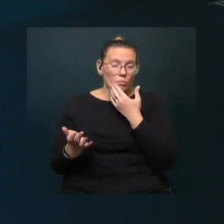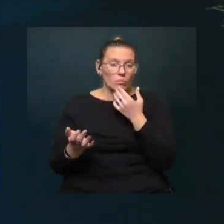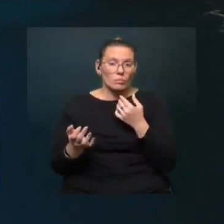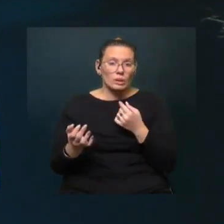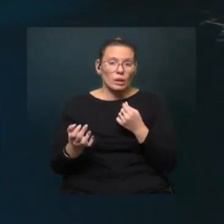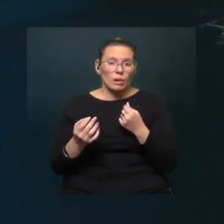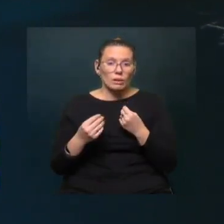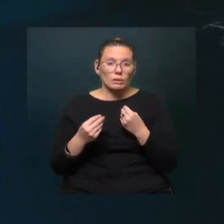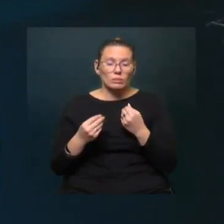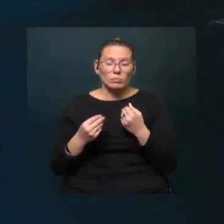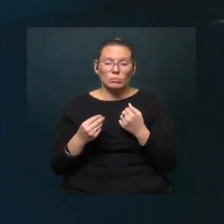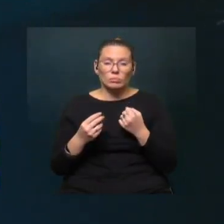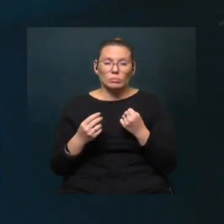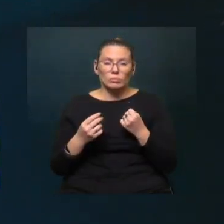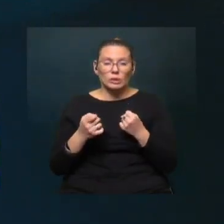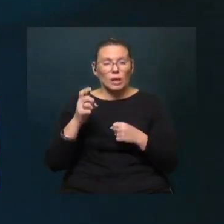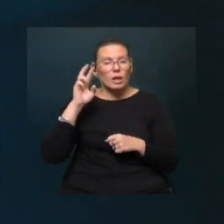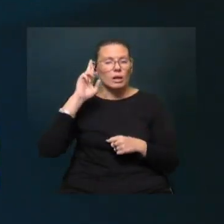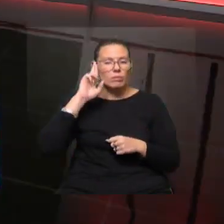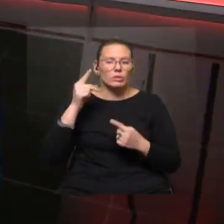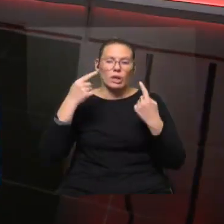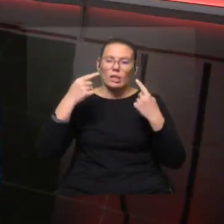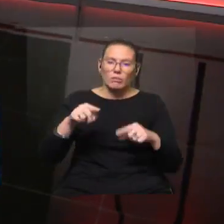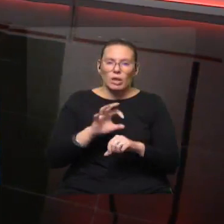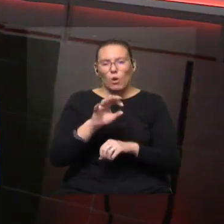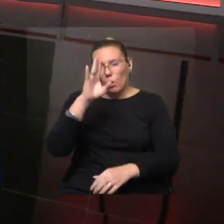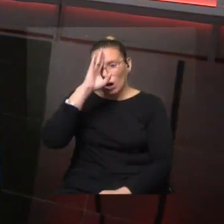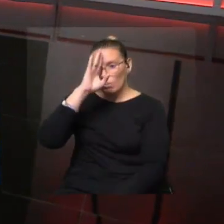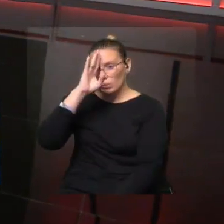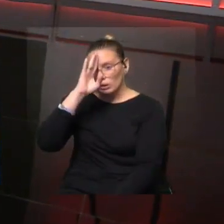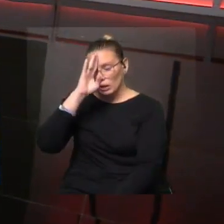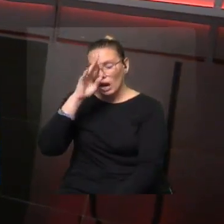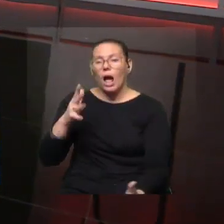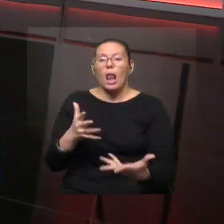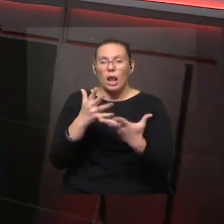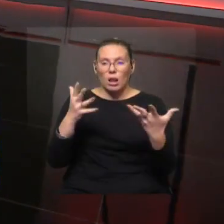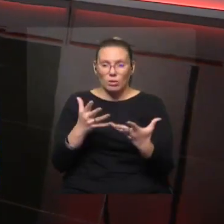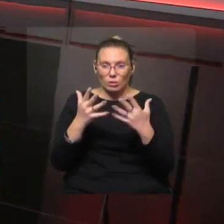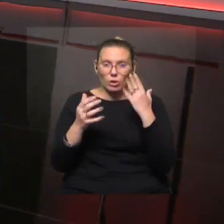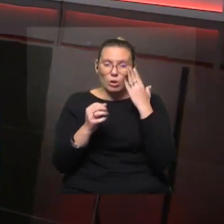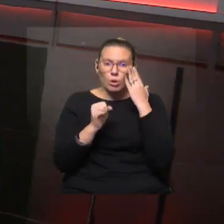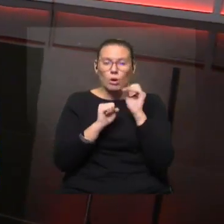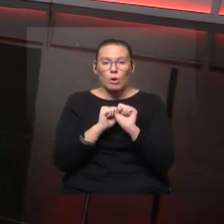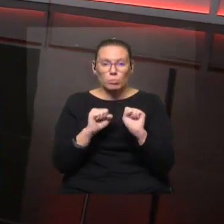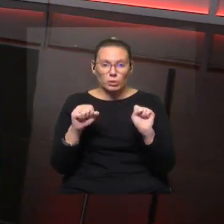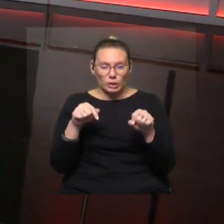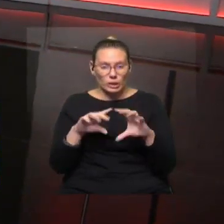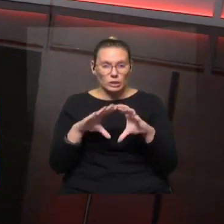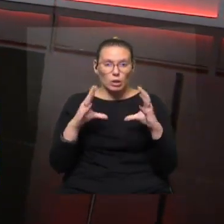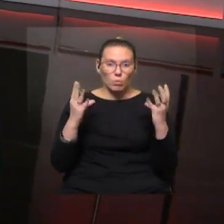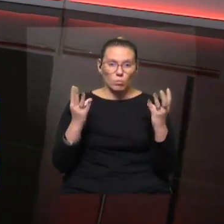te hizo digamos reflexionar de otra manera o aprender algo más sobre cómo poder manejarse en este